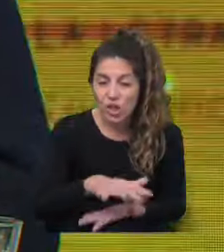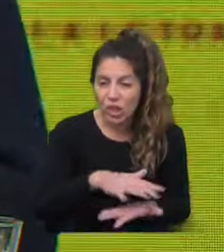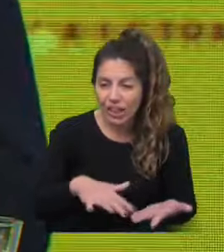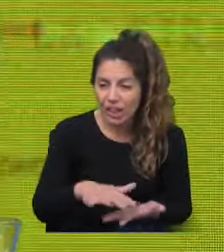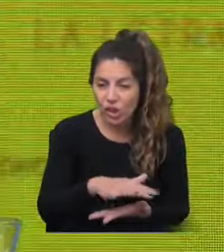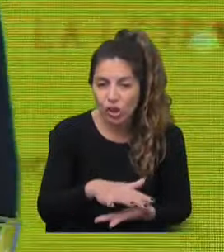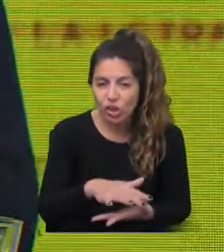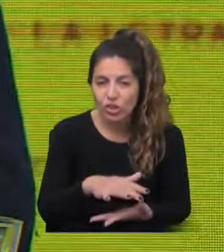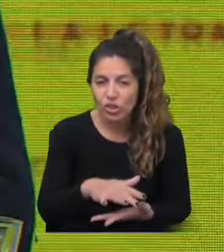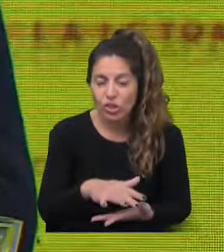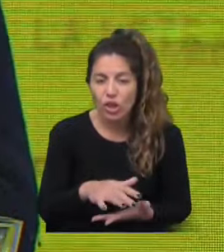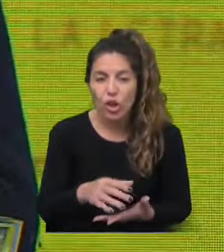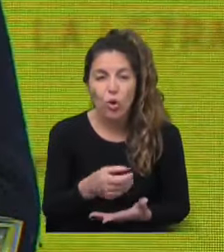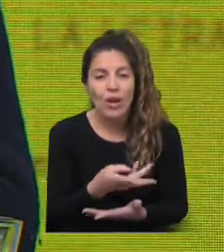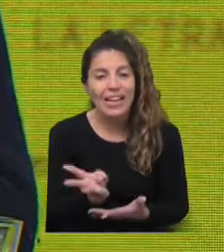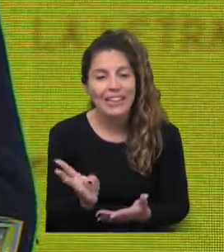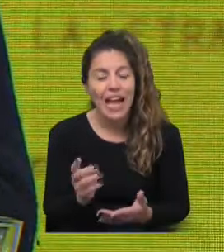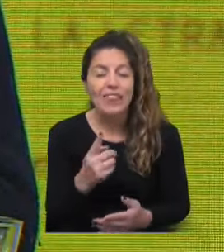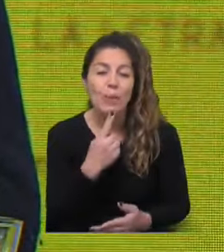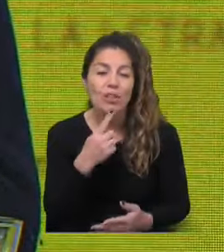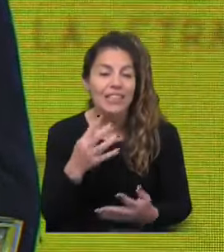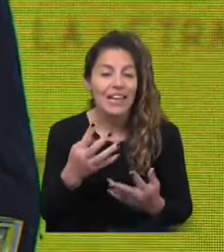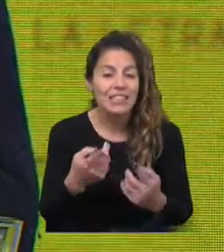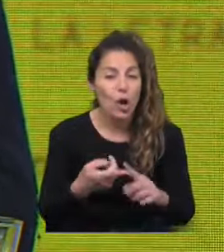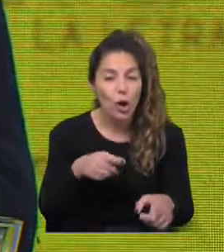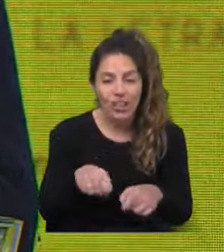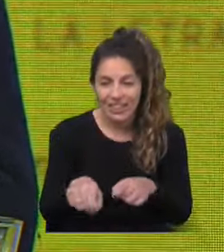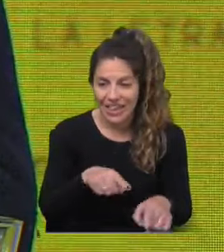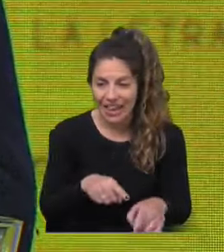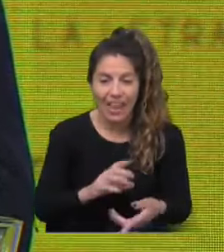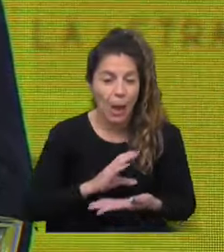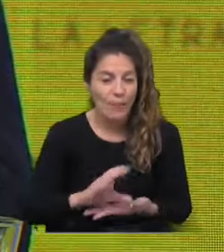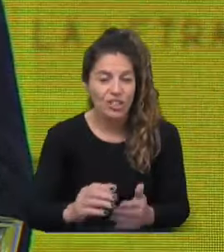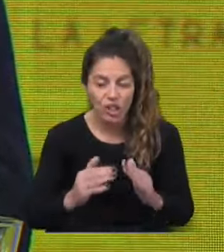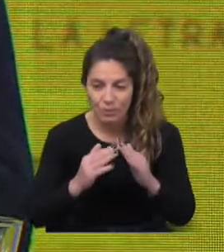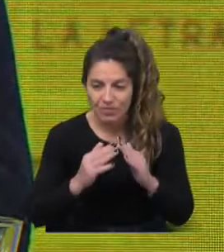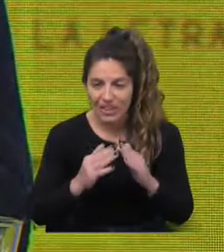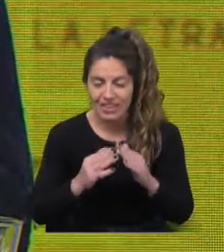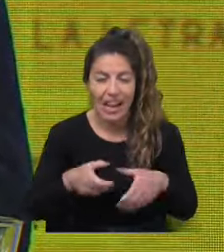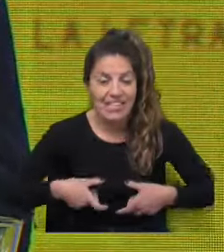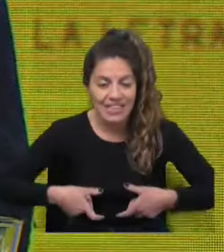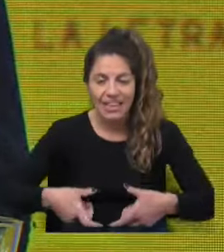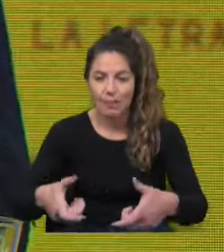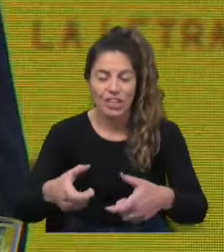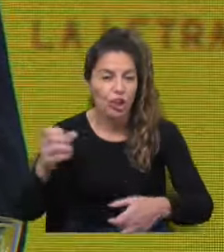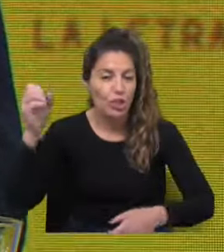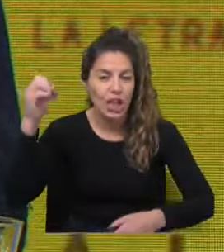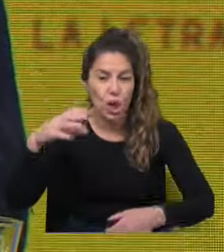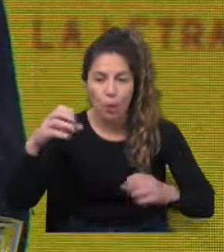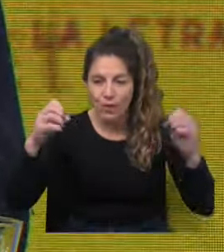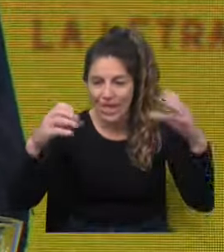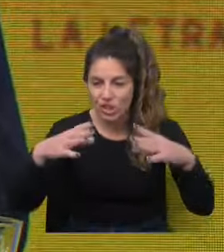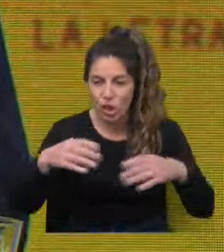vulnerables con un conjunto de políticas coordinadas. Inversión en vivienda, en saneamiento, en iluminación,